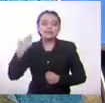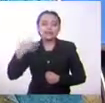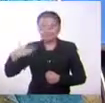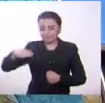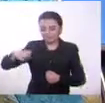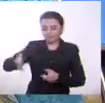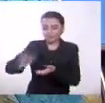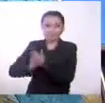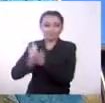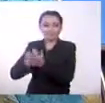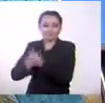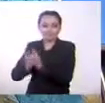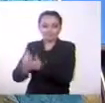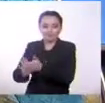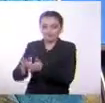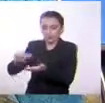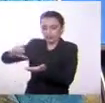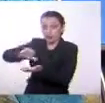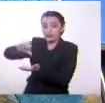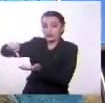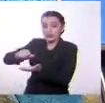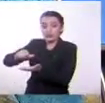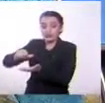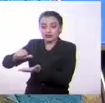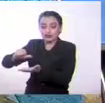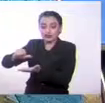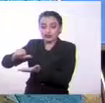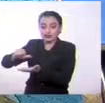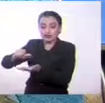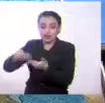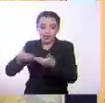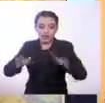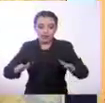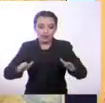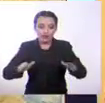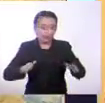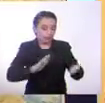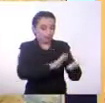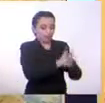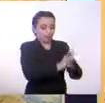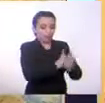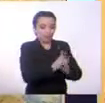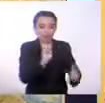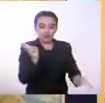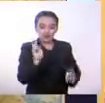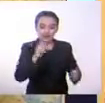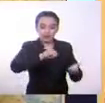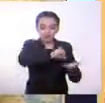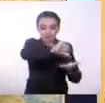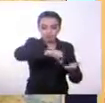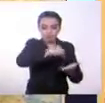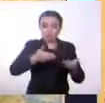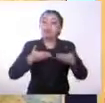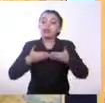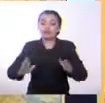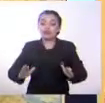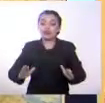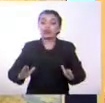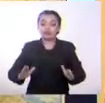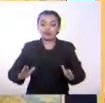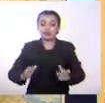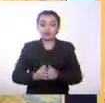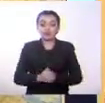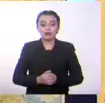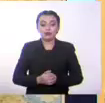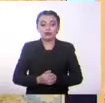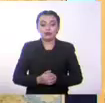con una salsa diferente, fíjate, a la que sirven aquí en San Salvador. Sí, entonces, Lo que tú me estás mencionando es,